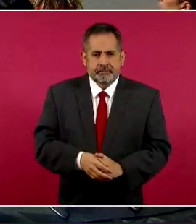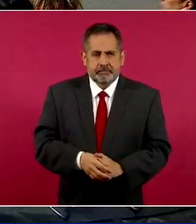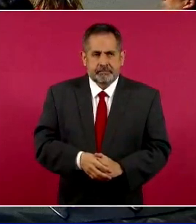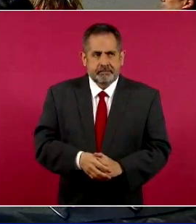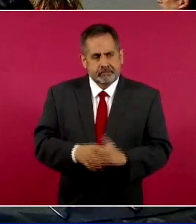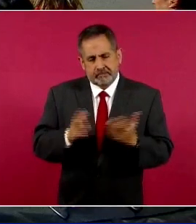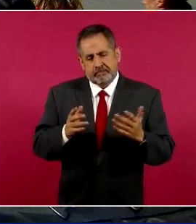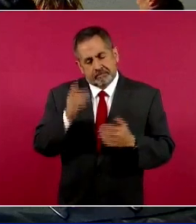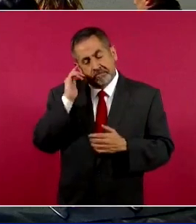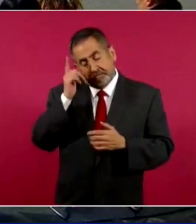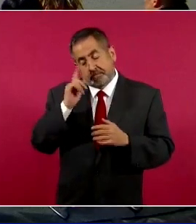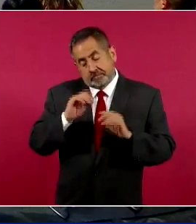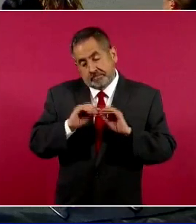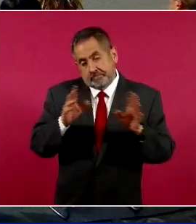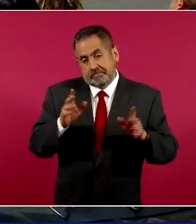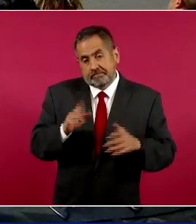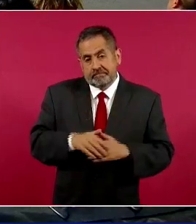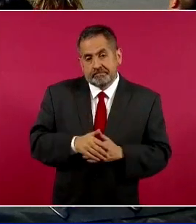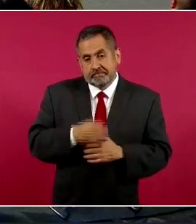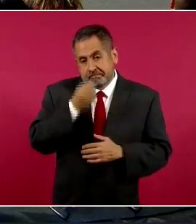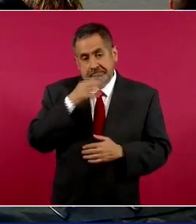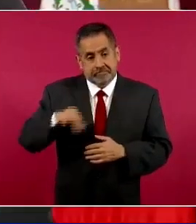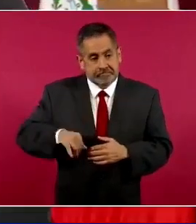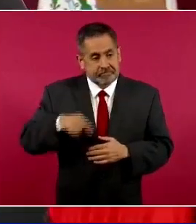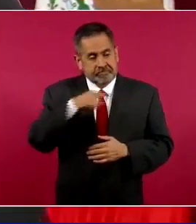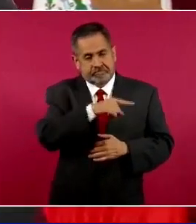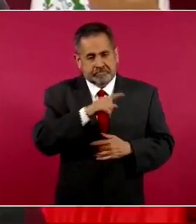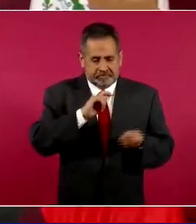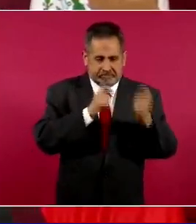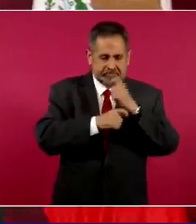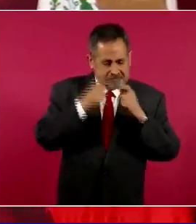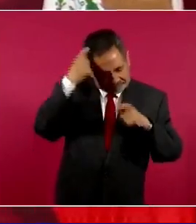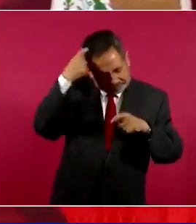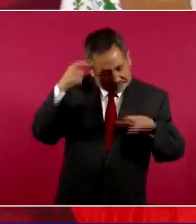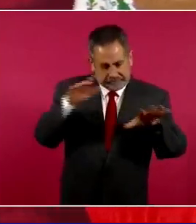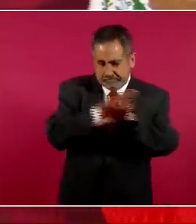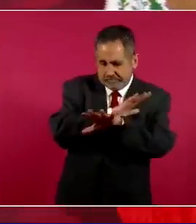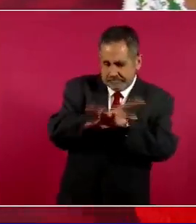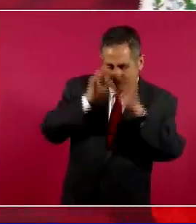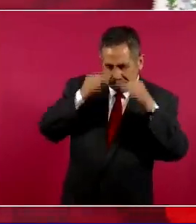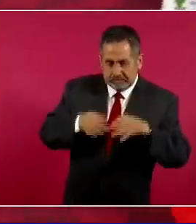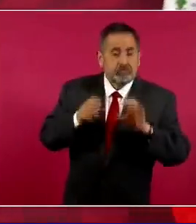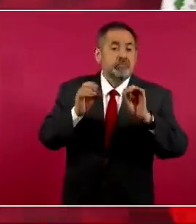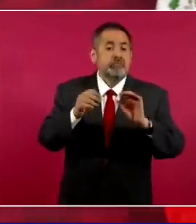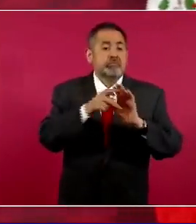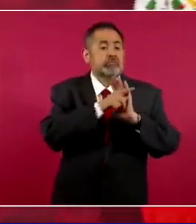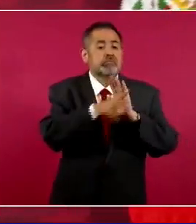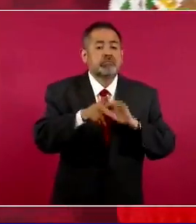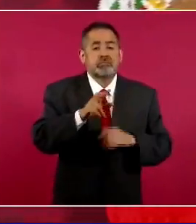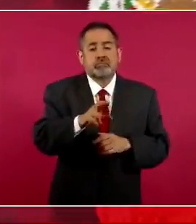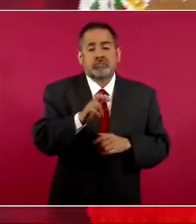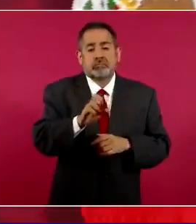Pues sí sería algo interesante. O el Reforma, ¿no?